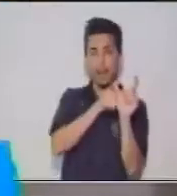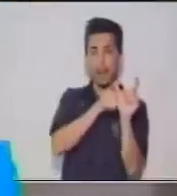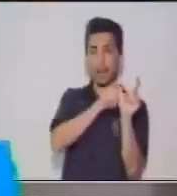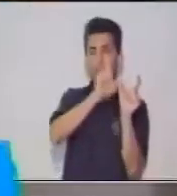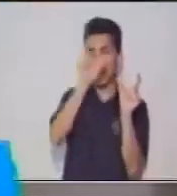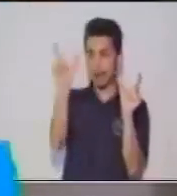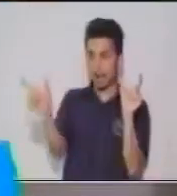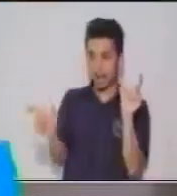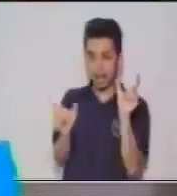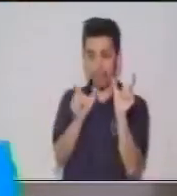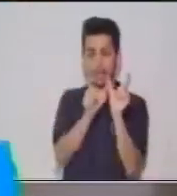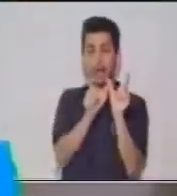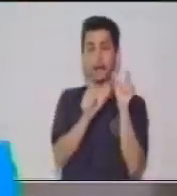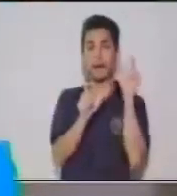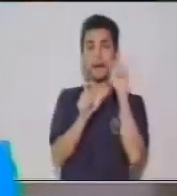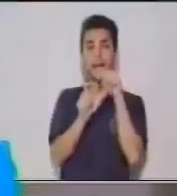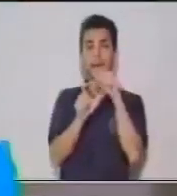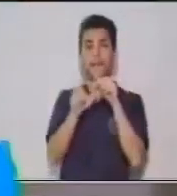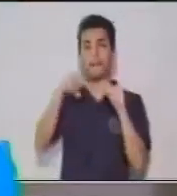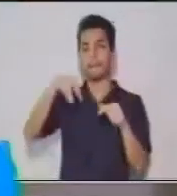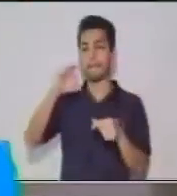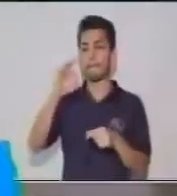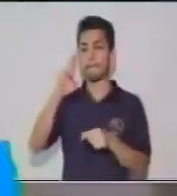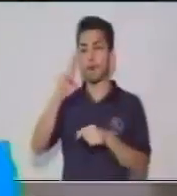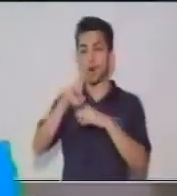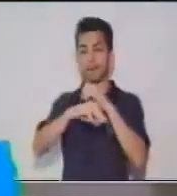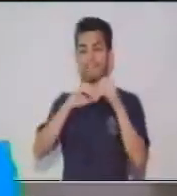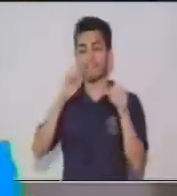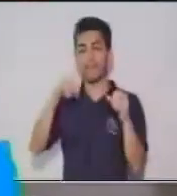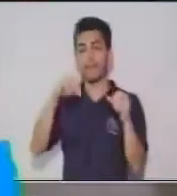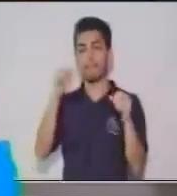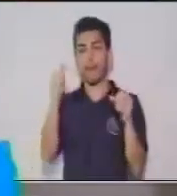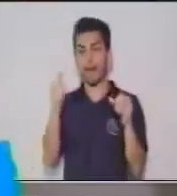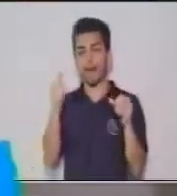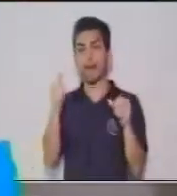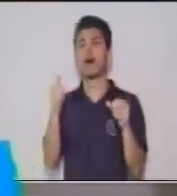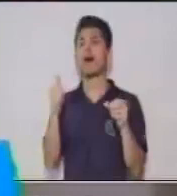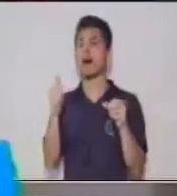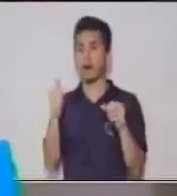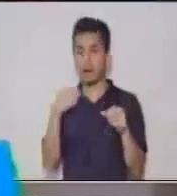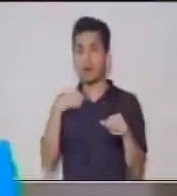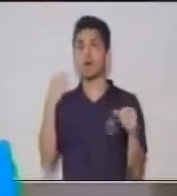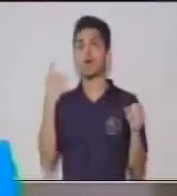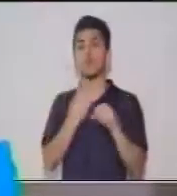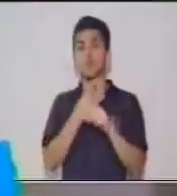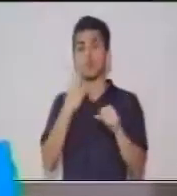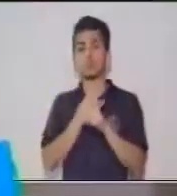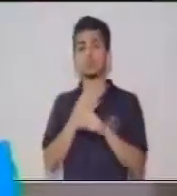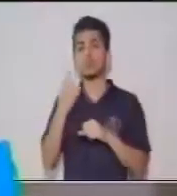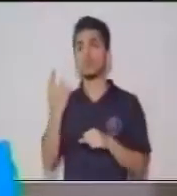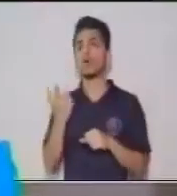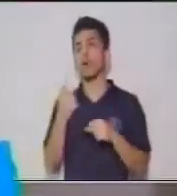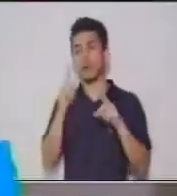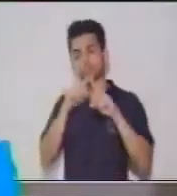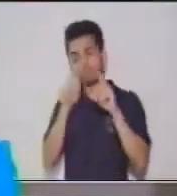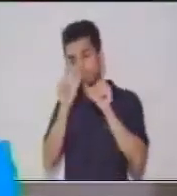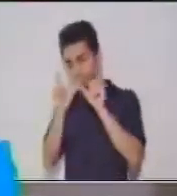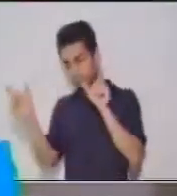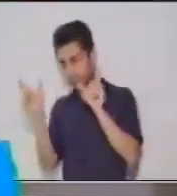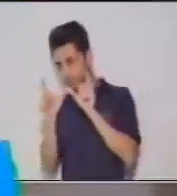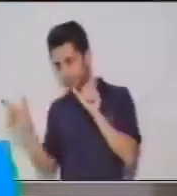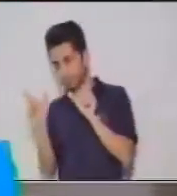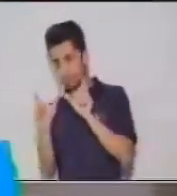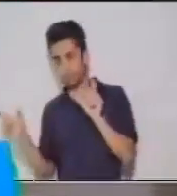Agregamos morfemas que utilizamos los sufijos, que fueron los que